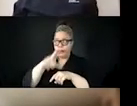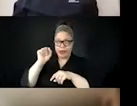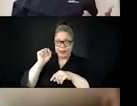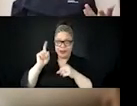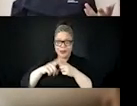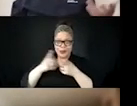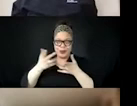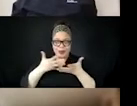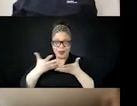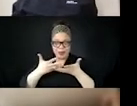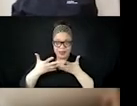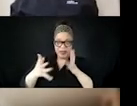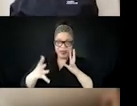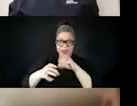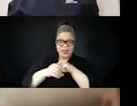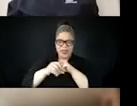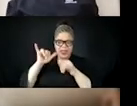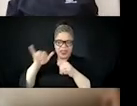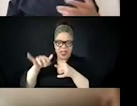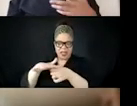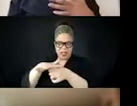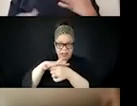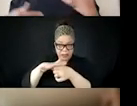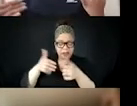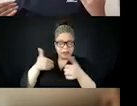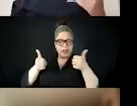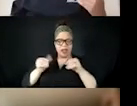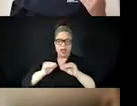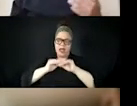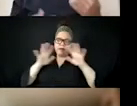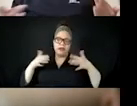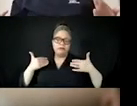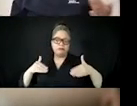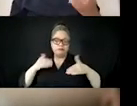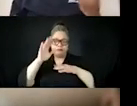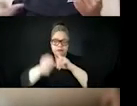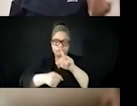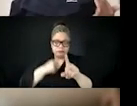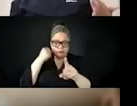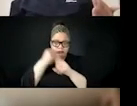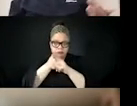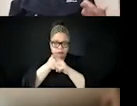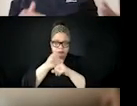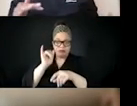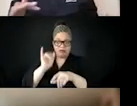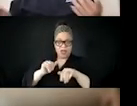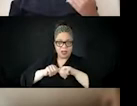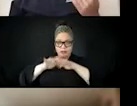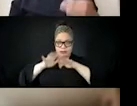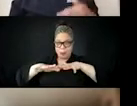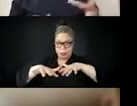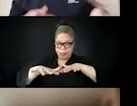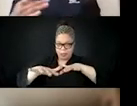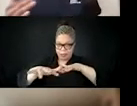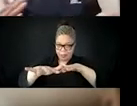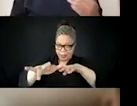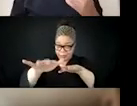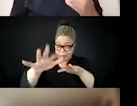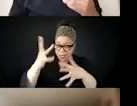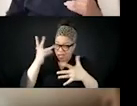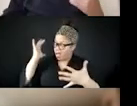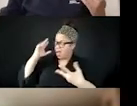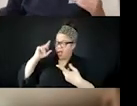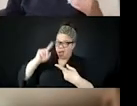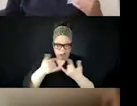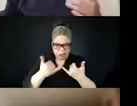convencer a los estados unidos de enrolarse en esta arena el